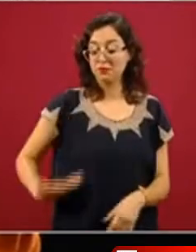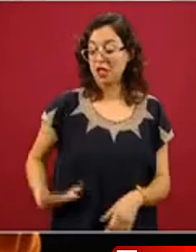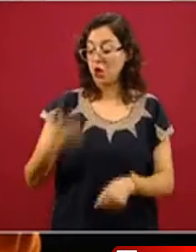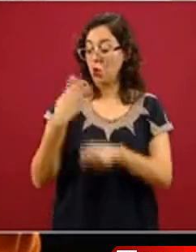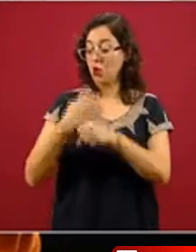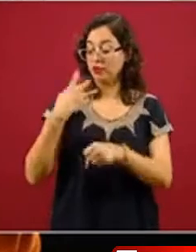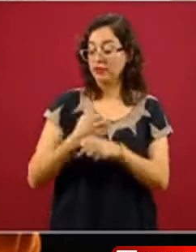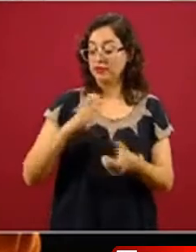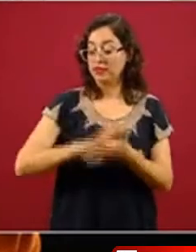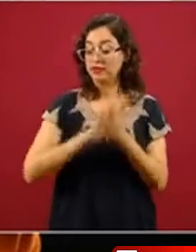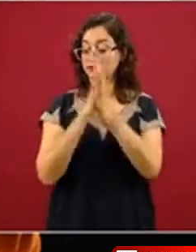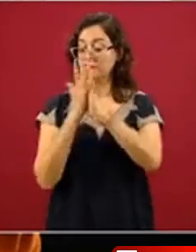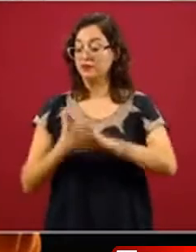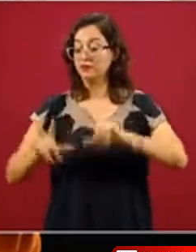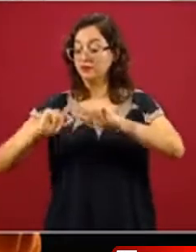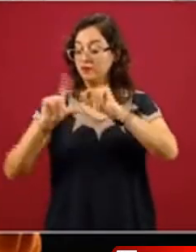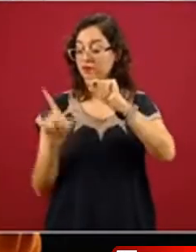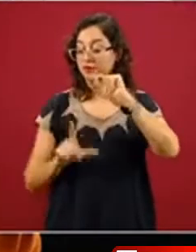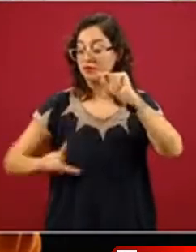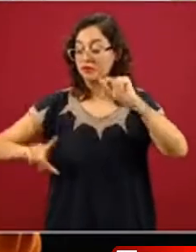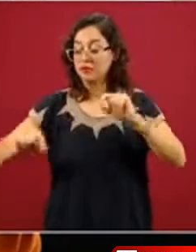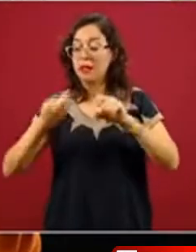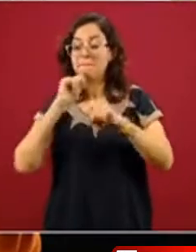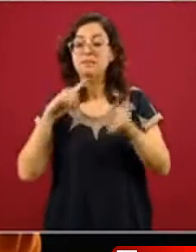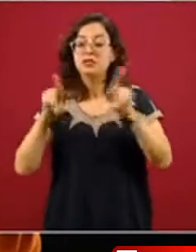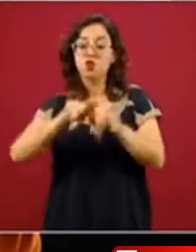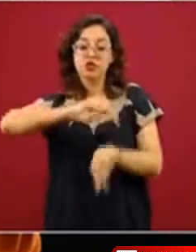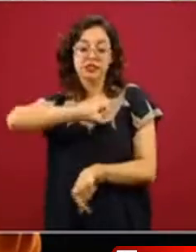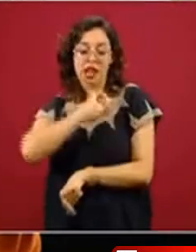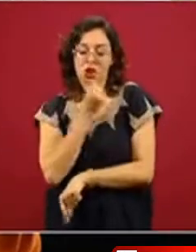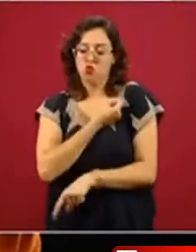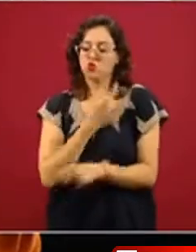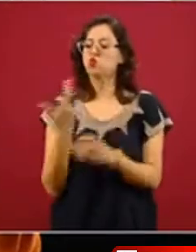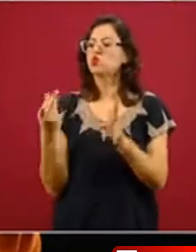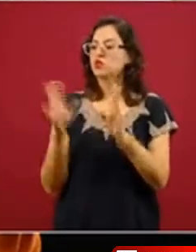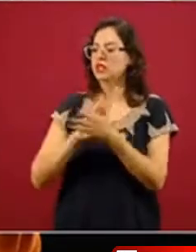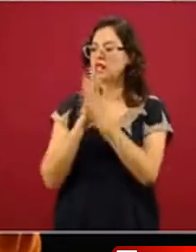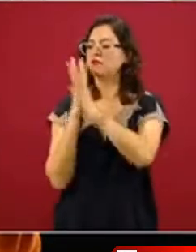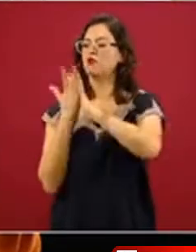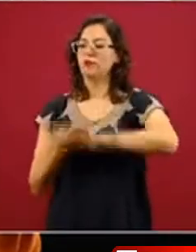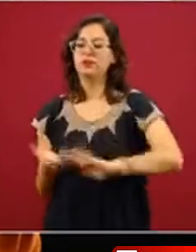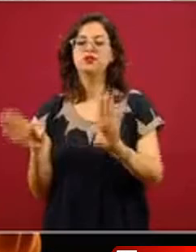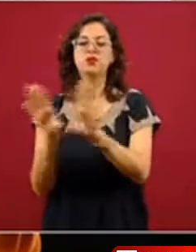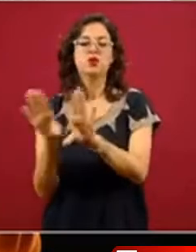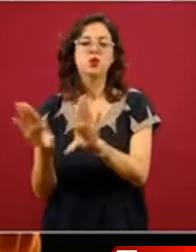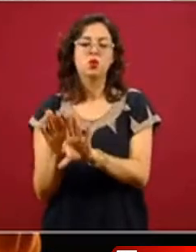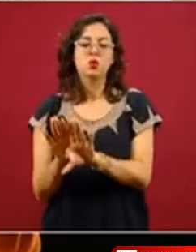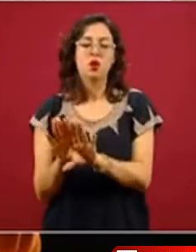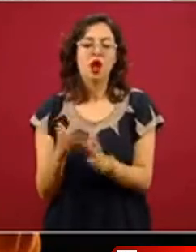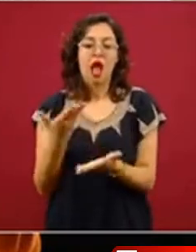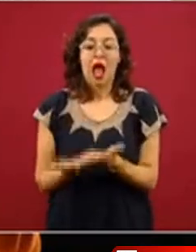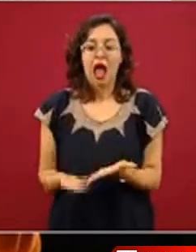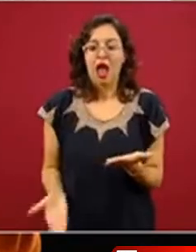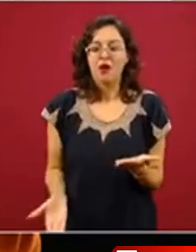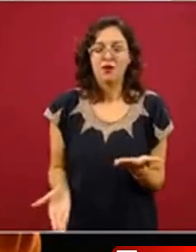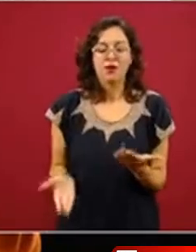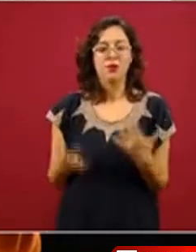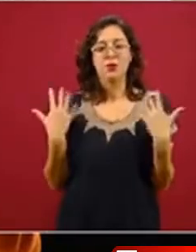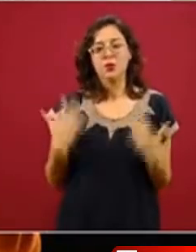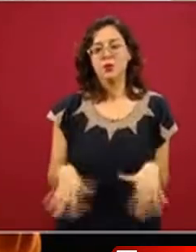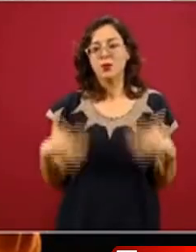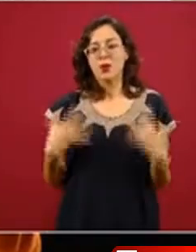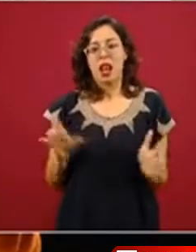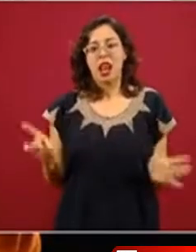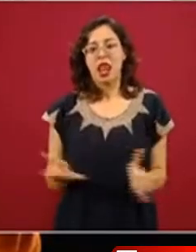transformación, ¿cómo se está transformando el sector salud? Hoy nos está dejando una gran